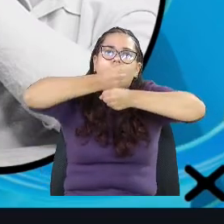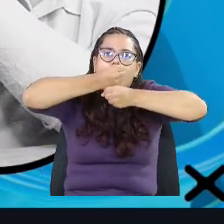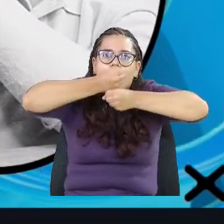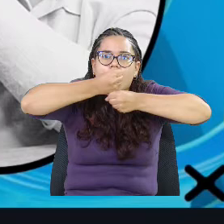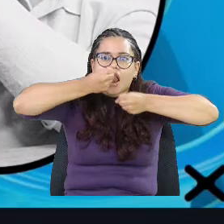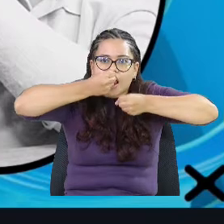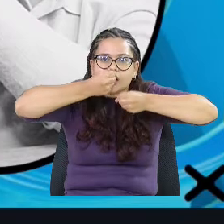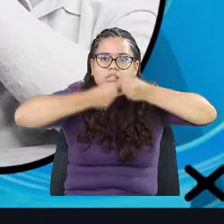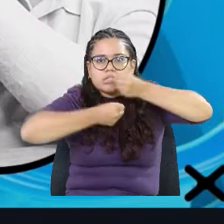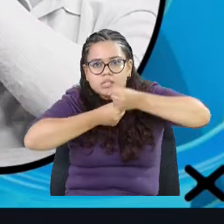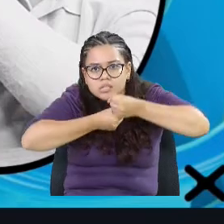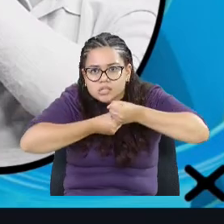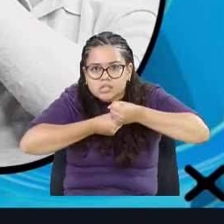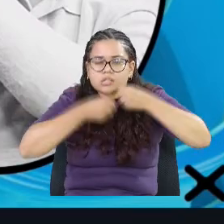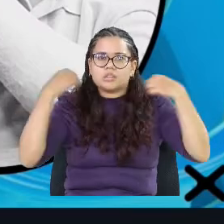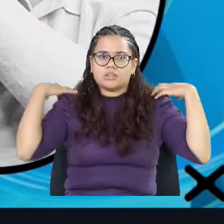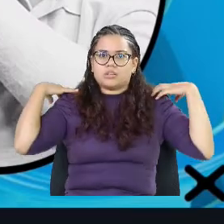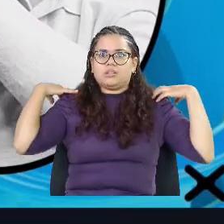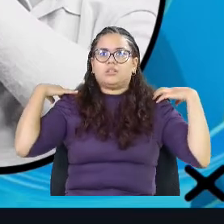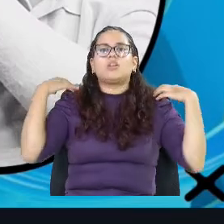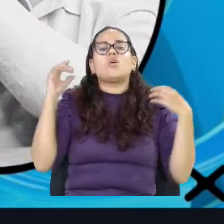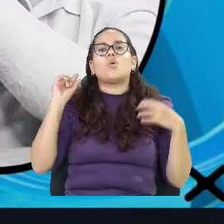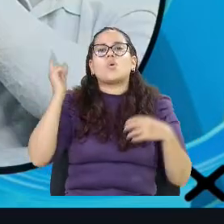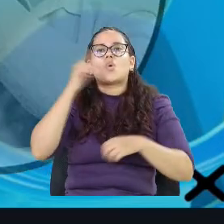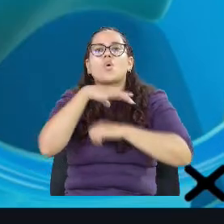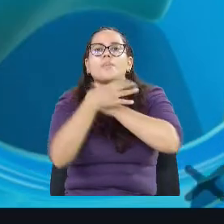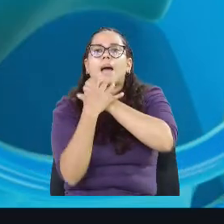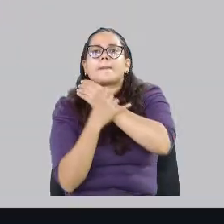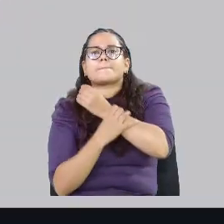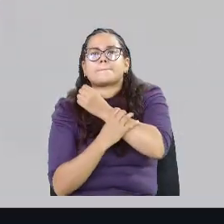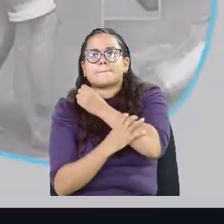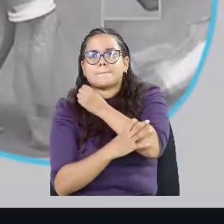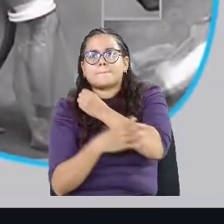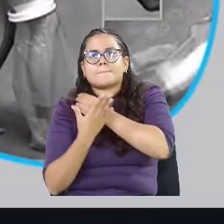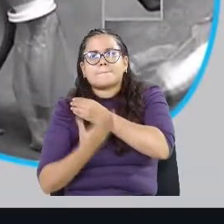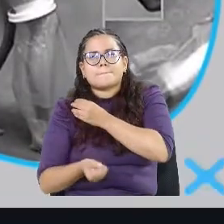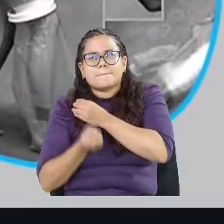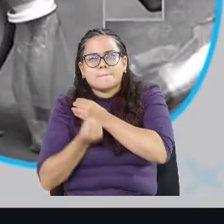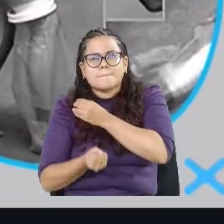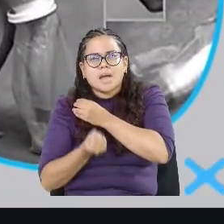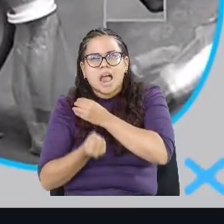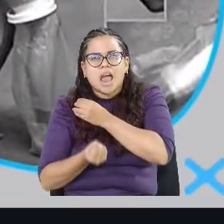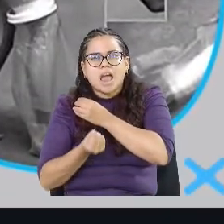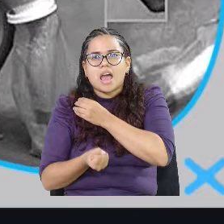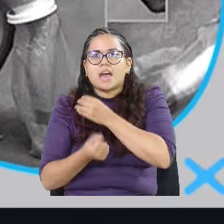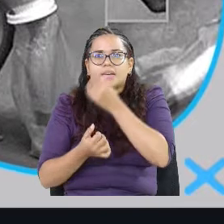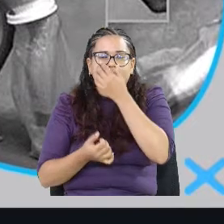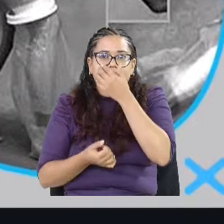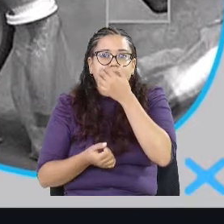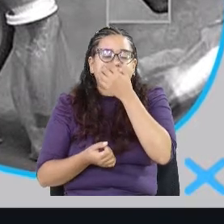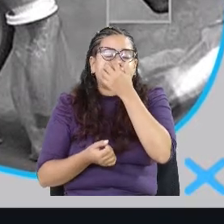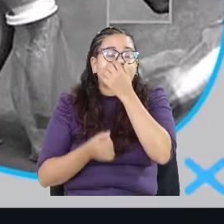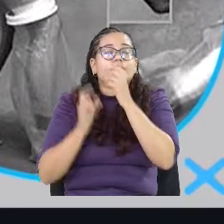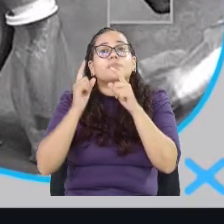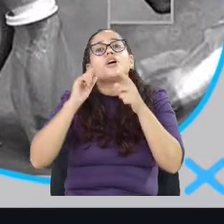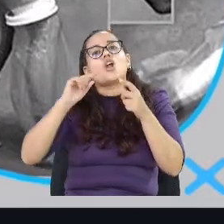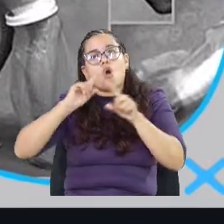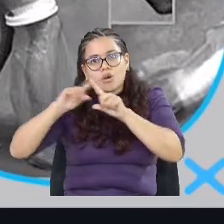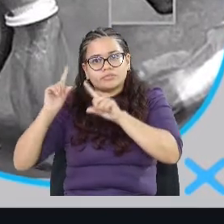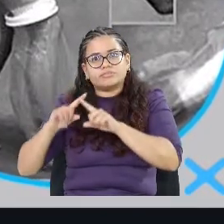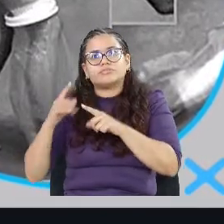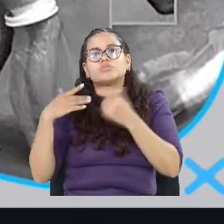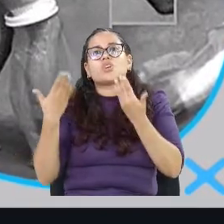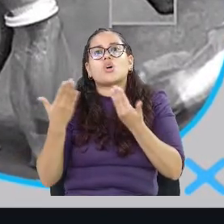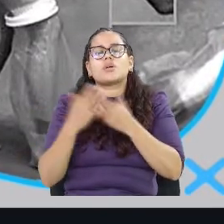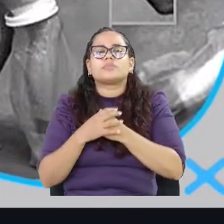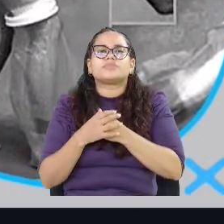del paciente. Y esto es precisamente por el peso. Pero también hay otras incomodidades, por ejemplo, que